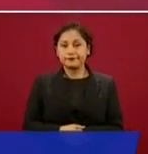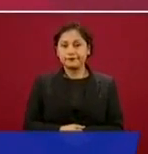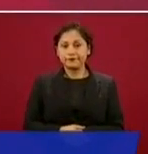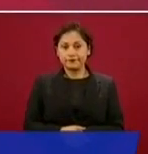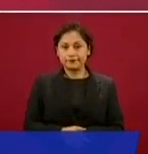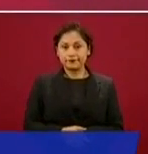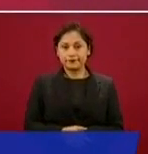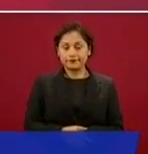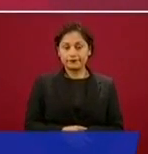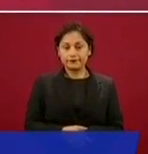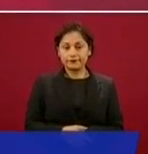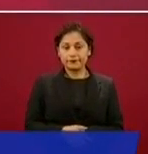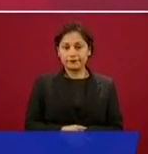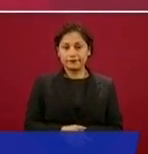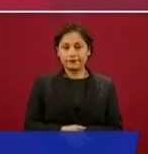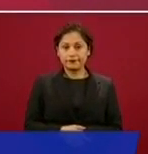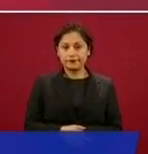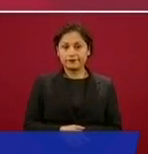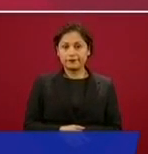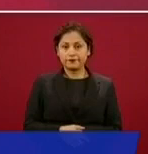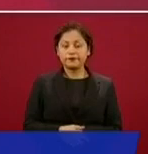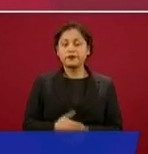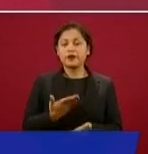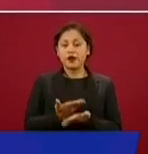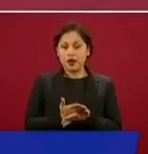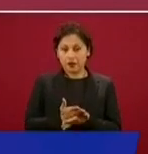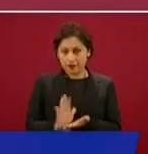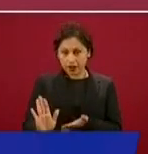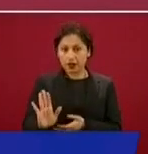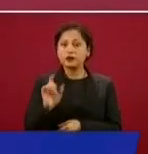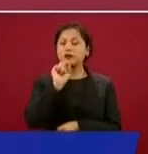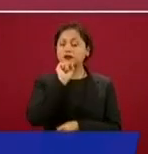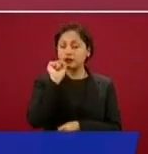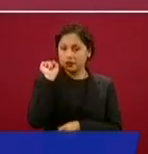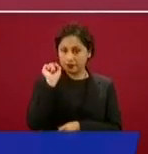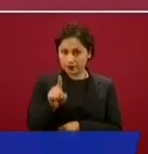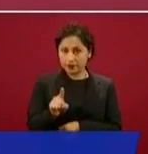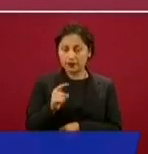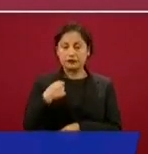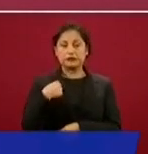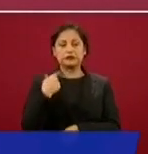tenían un trato preferencial,